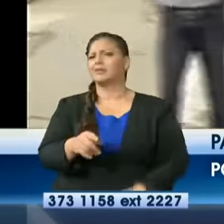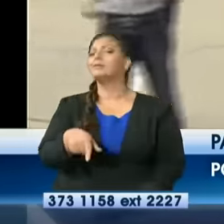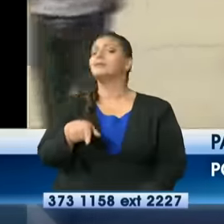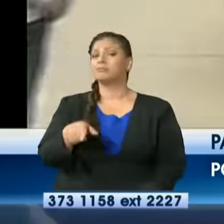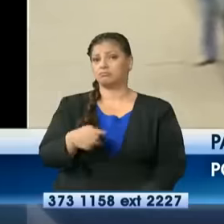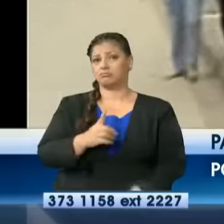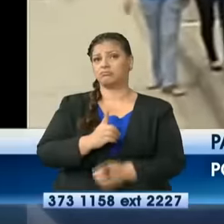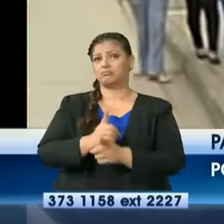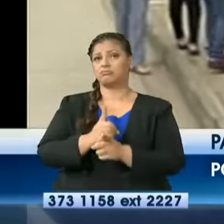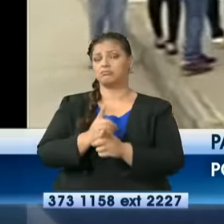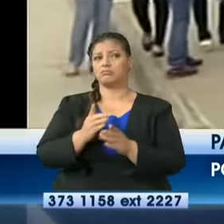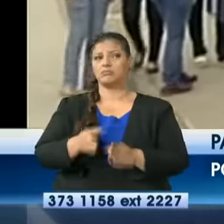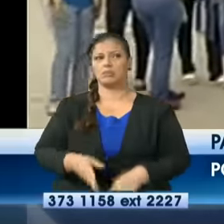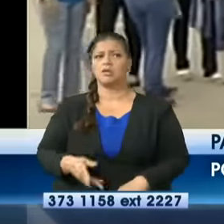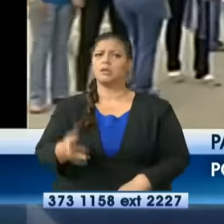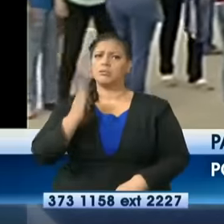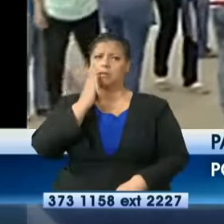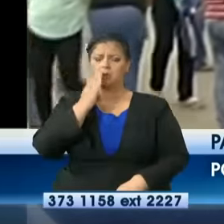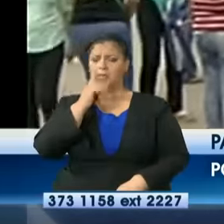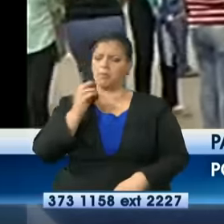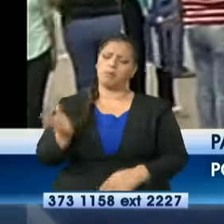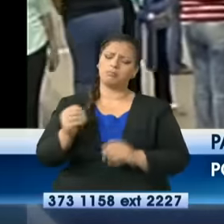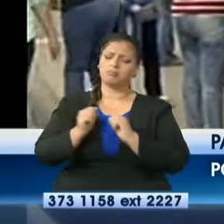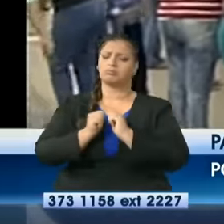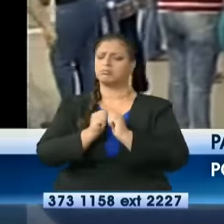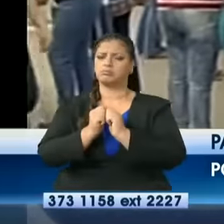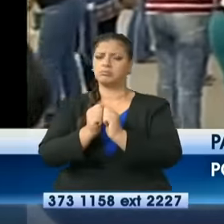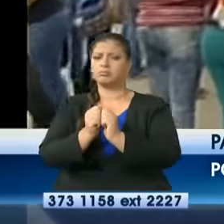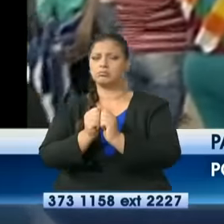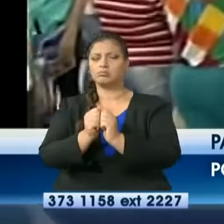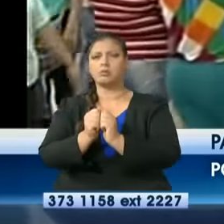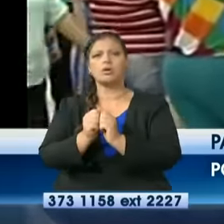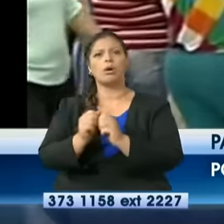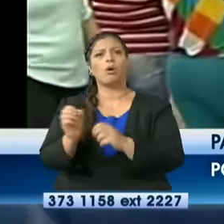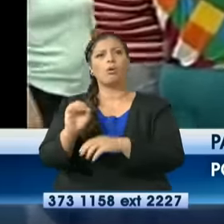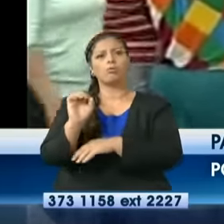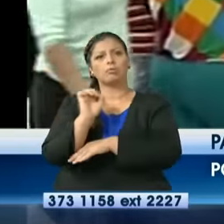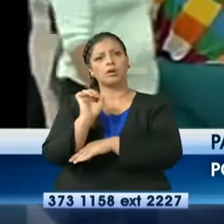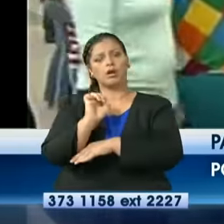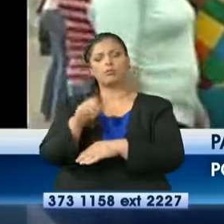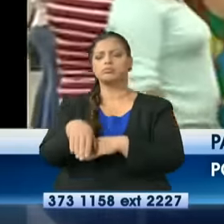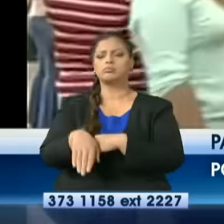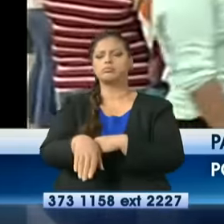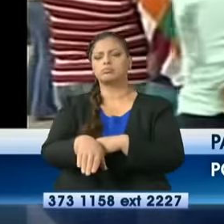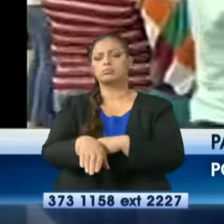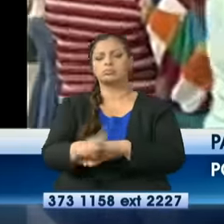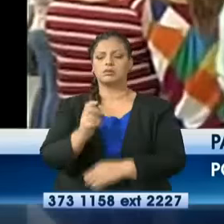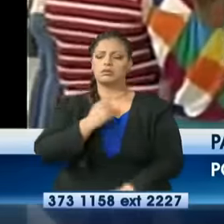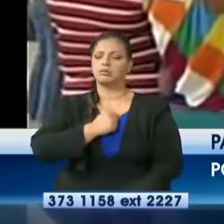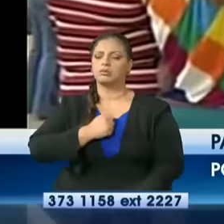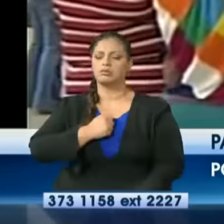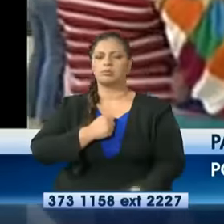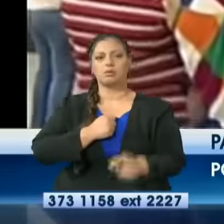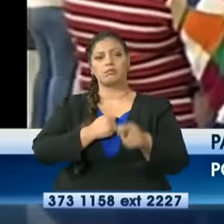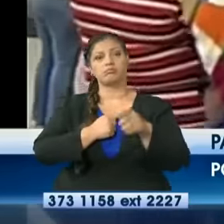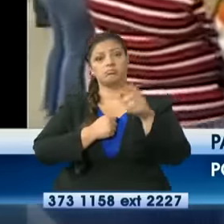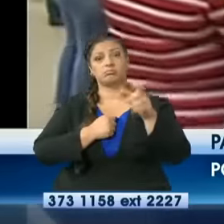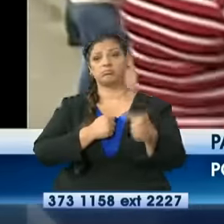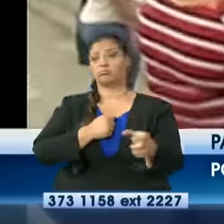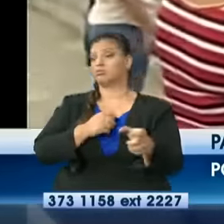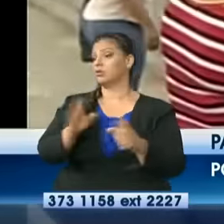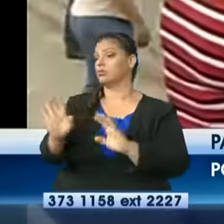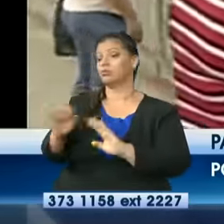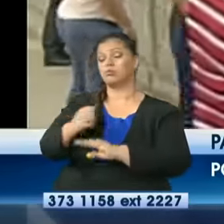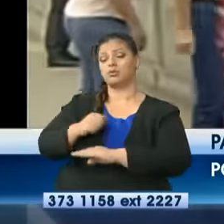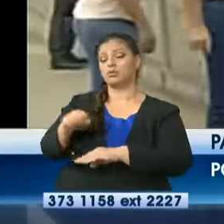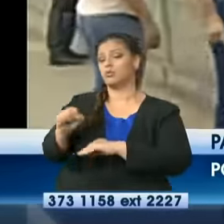de entrada del colegio y que tienen que en muchas ocasiones no lo pueden hacer porque no, les prohíben el ingreso. Buenos días. Buenos días. Sí, mire. ¿Ingreso